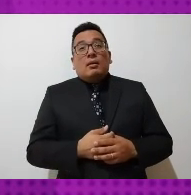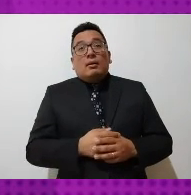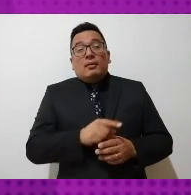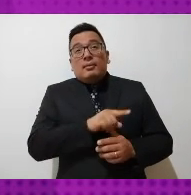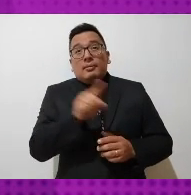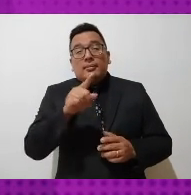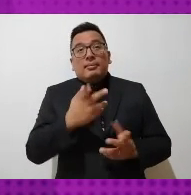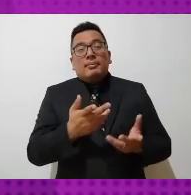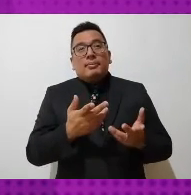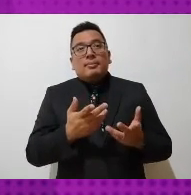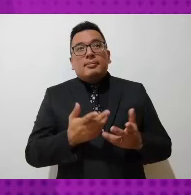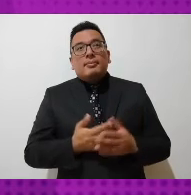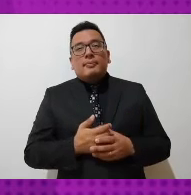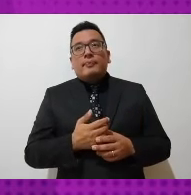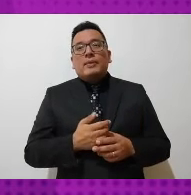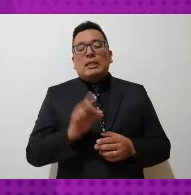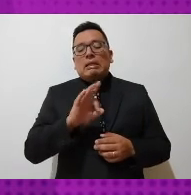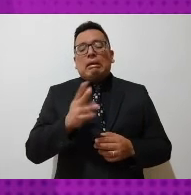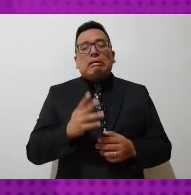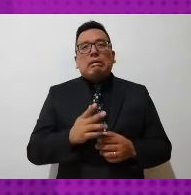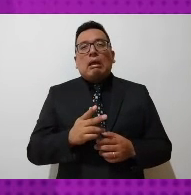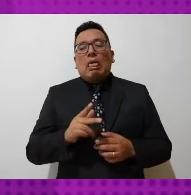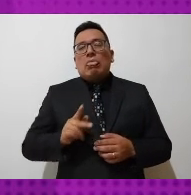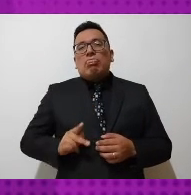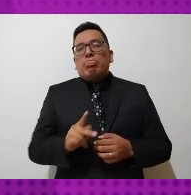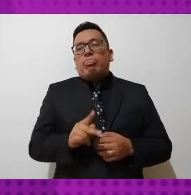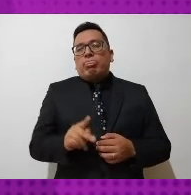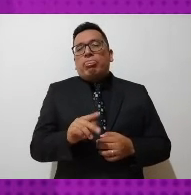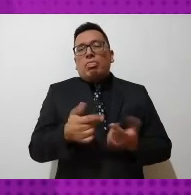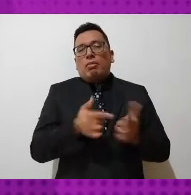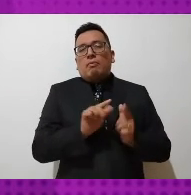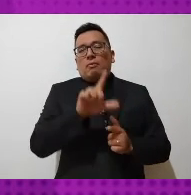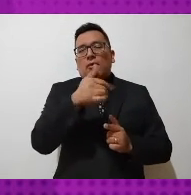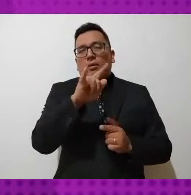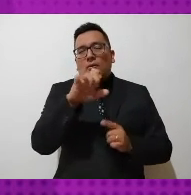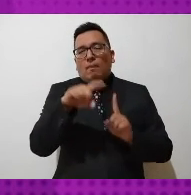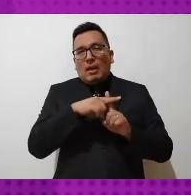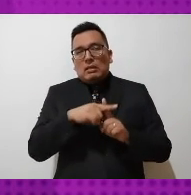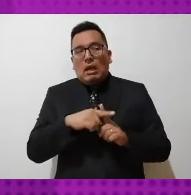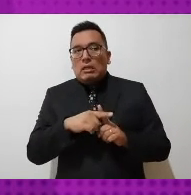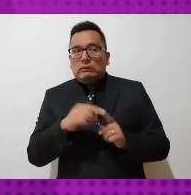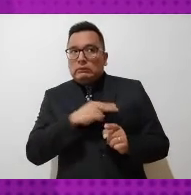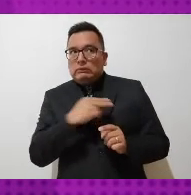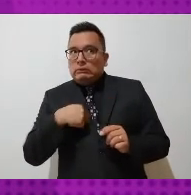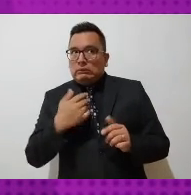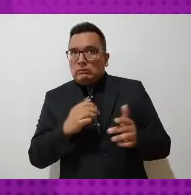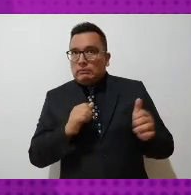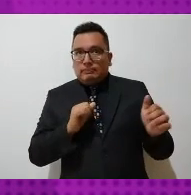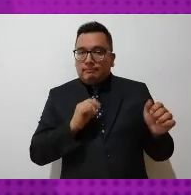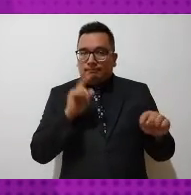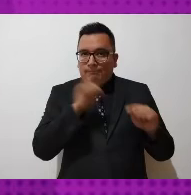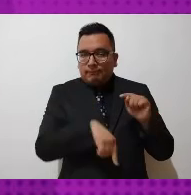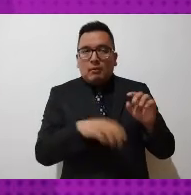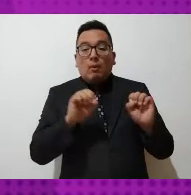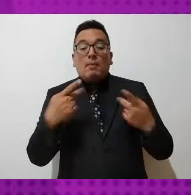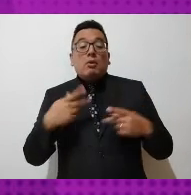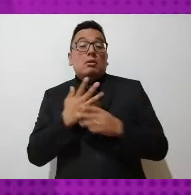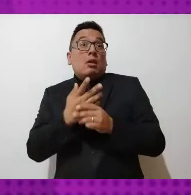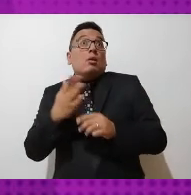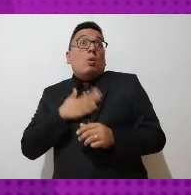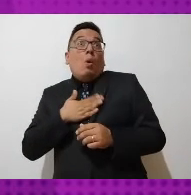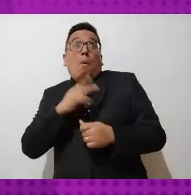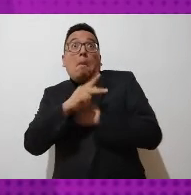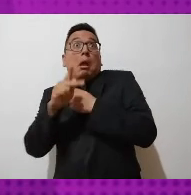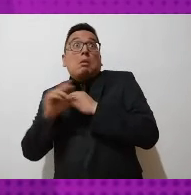de la tentación de suplantar una identidad que no tienen, de decirse migrantes cuando no lo son. Esto